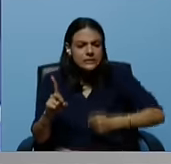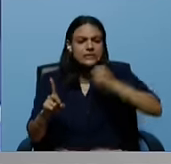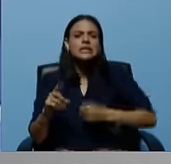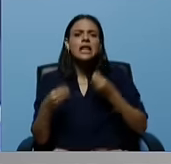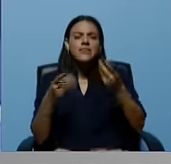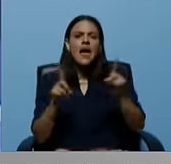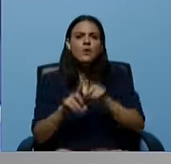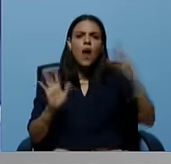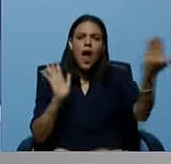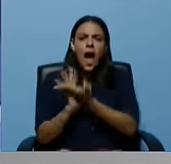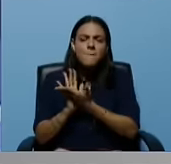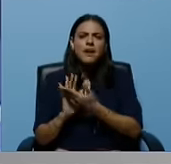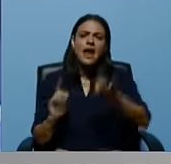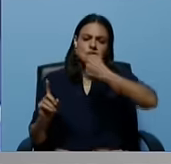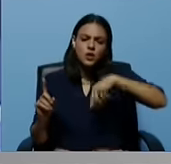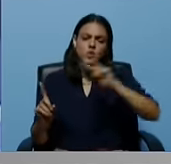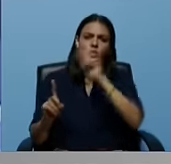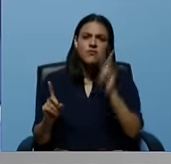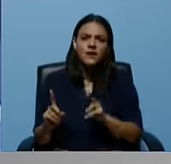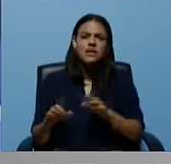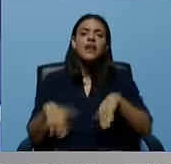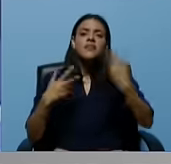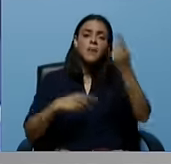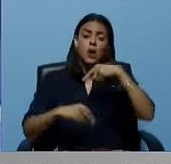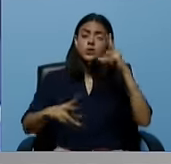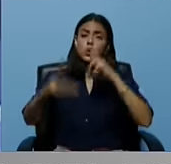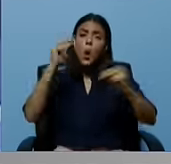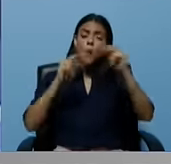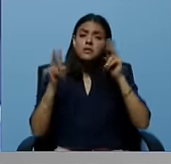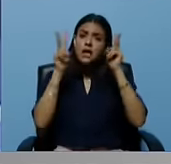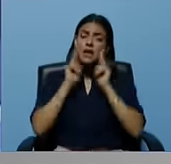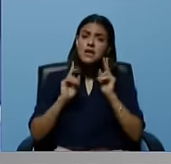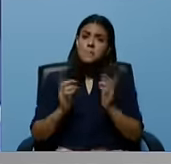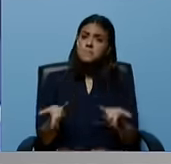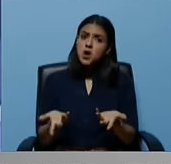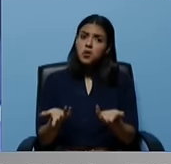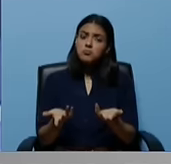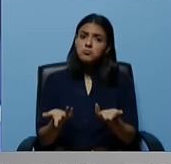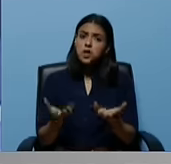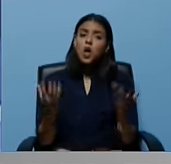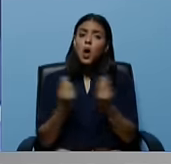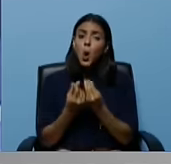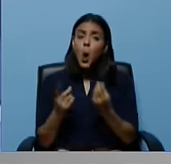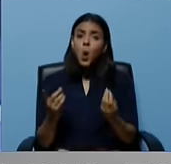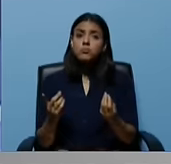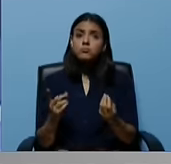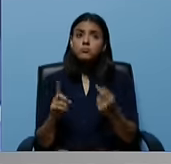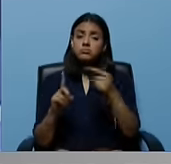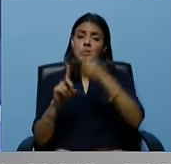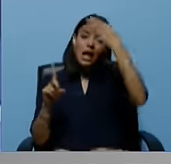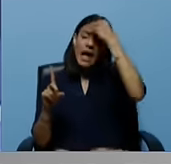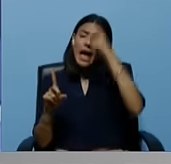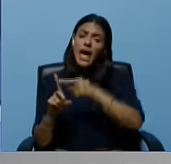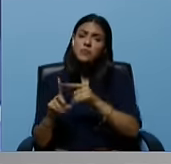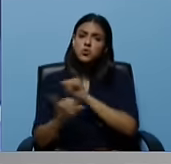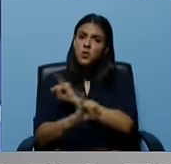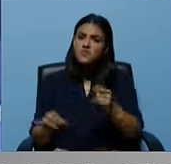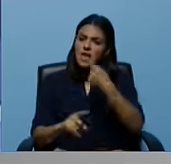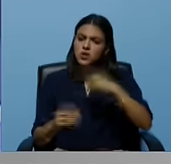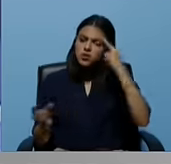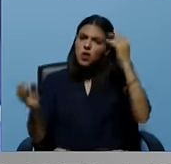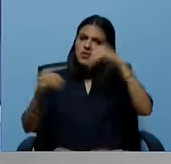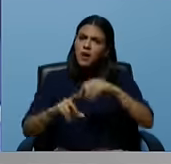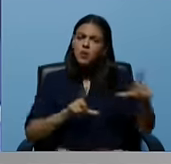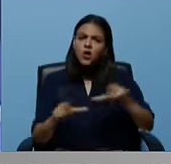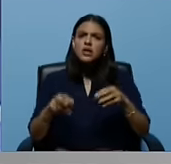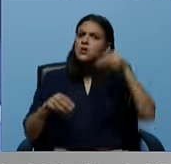a Venezuela, después de conversar telefónicamente con el señor González Urrutia y la señora María